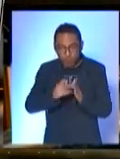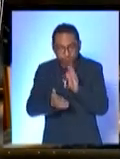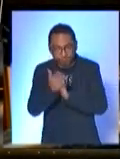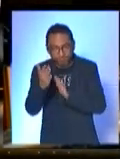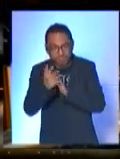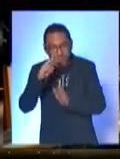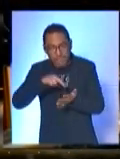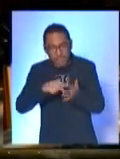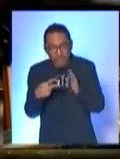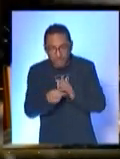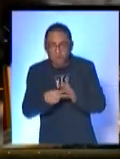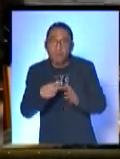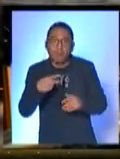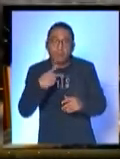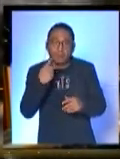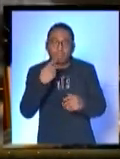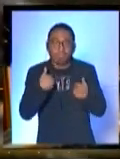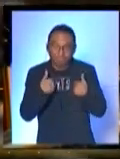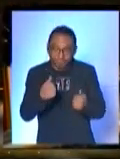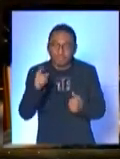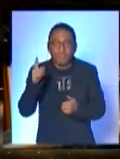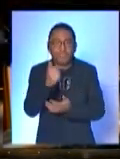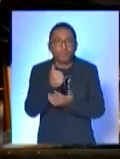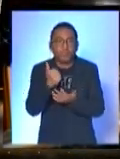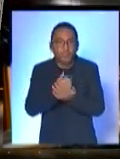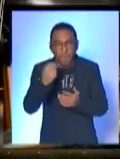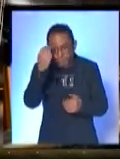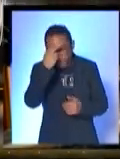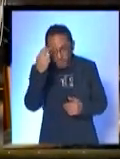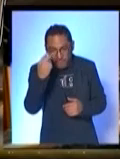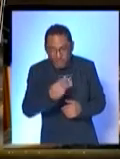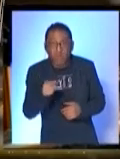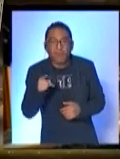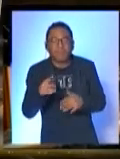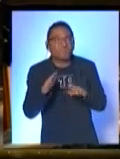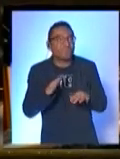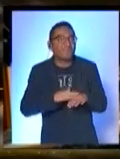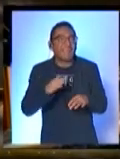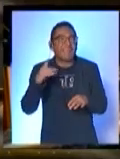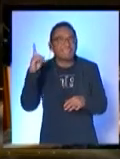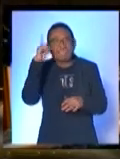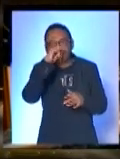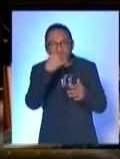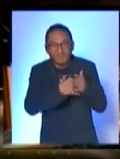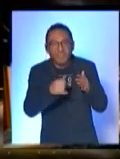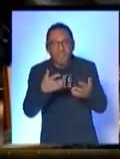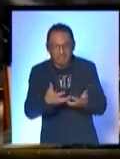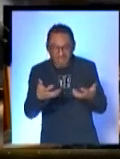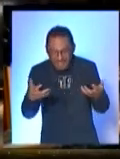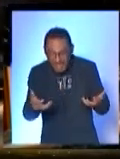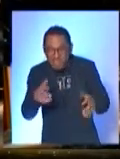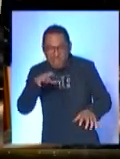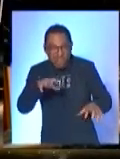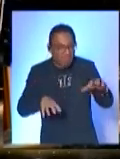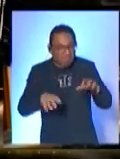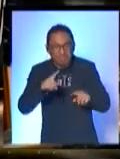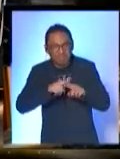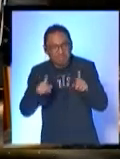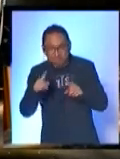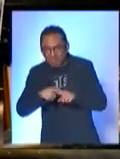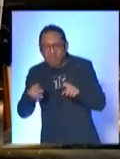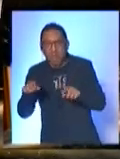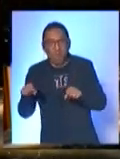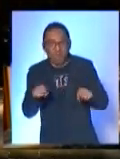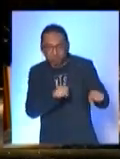se entiende, claro, la Ciudad de México es una ciudad compleja por sus suelos, por los